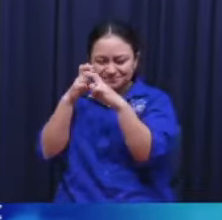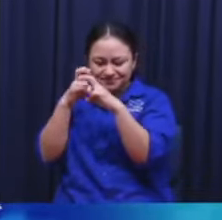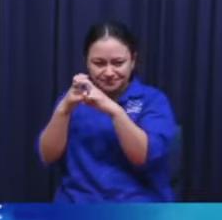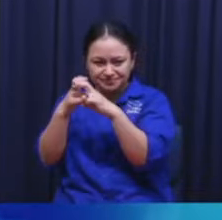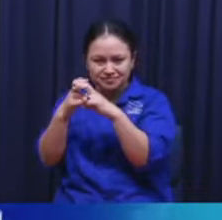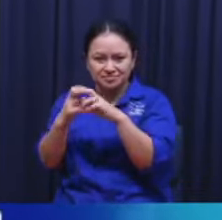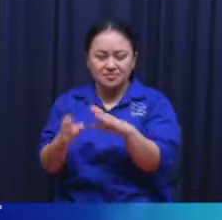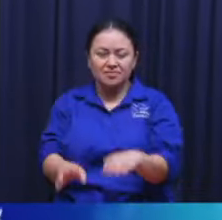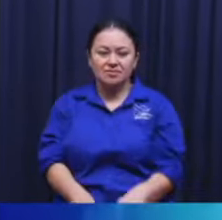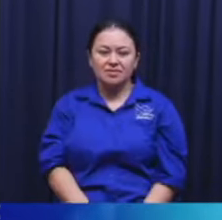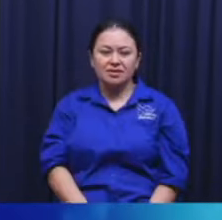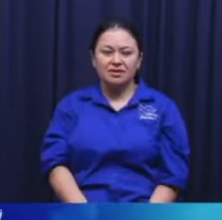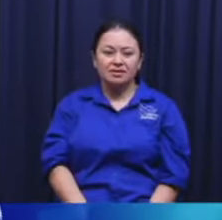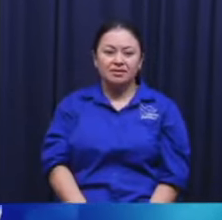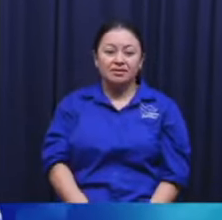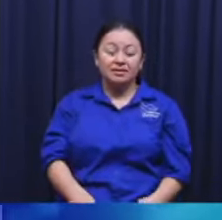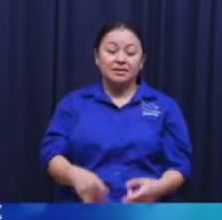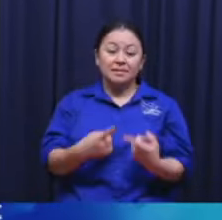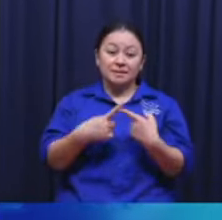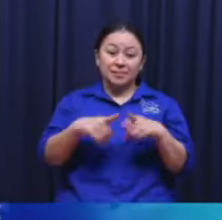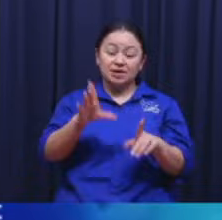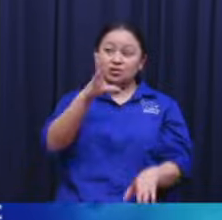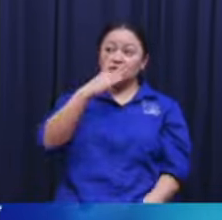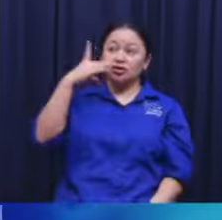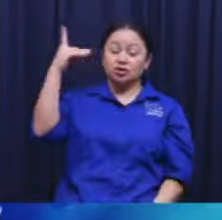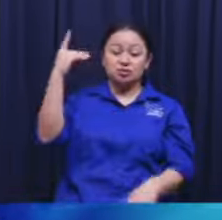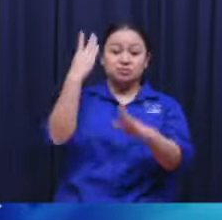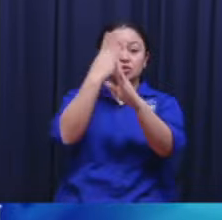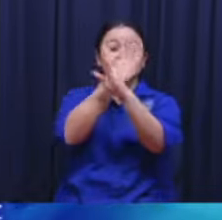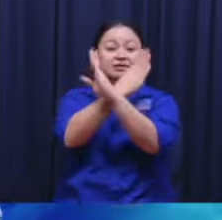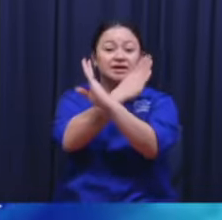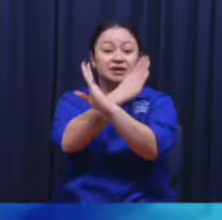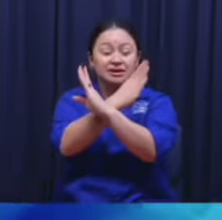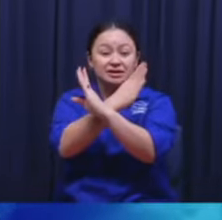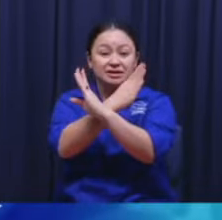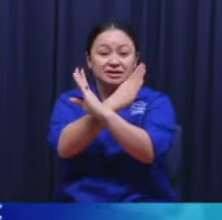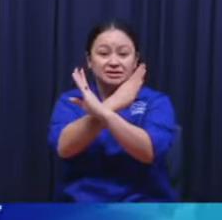noticias. Pero Dios te va a proteger de eso. Sí,